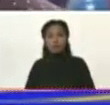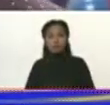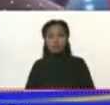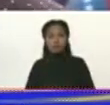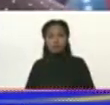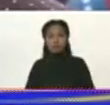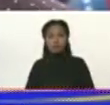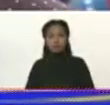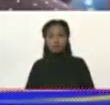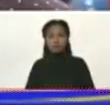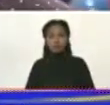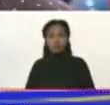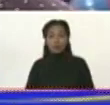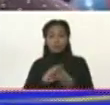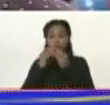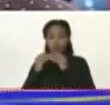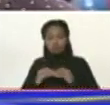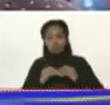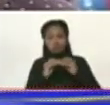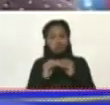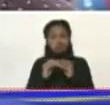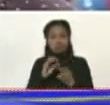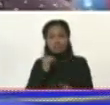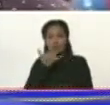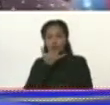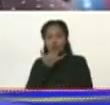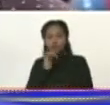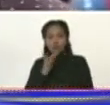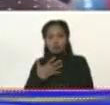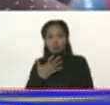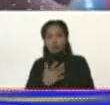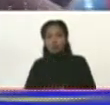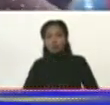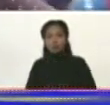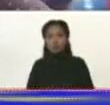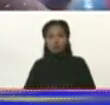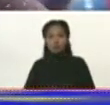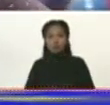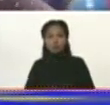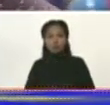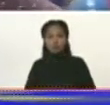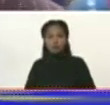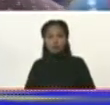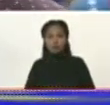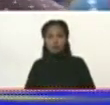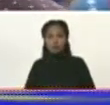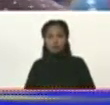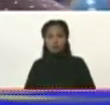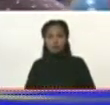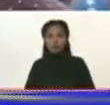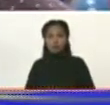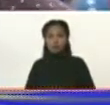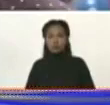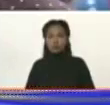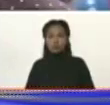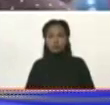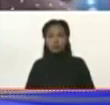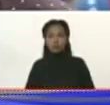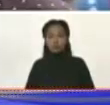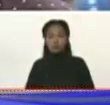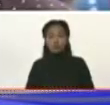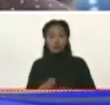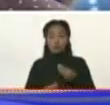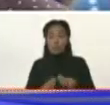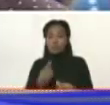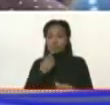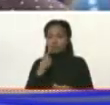ça. Para corregir este error. Et comme j'avais dit la première fois. Y como